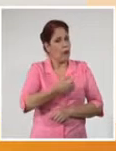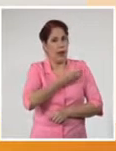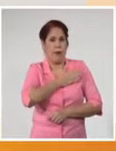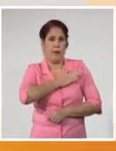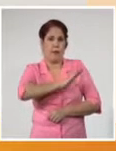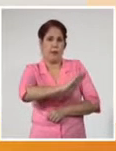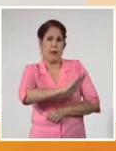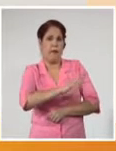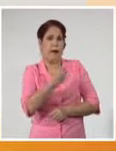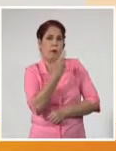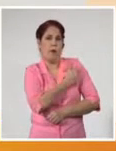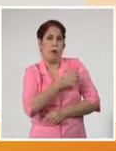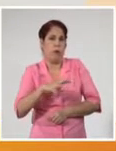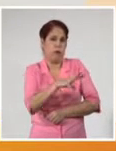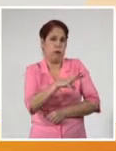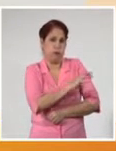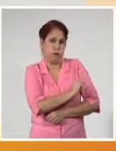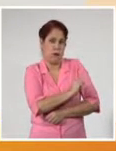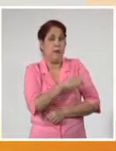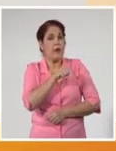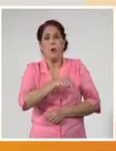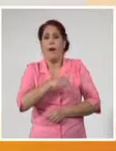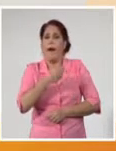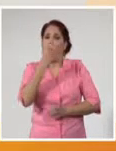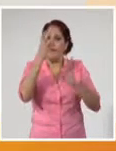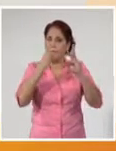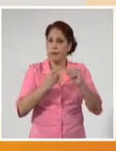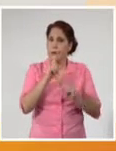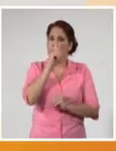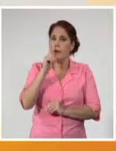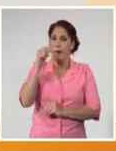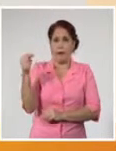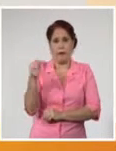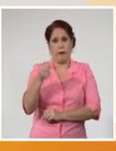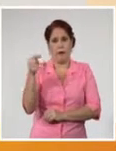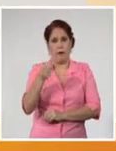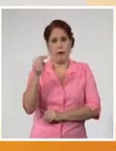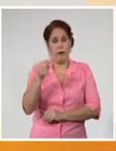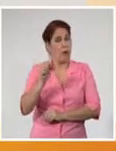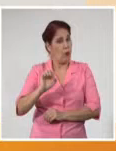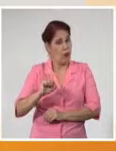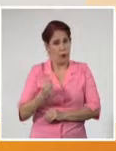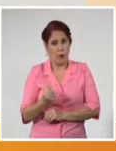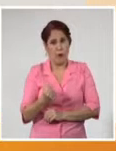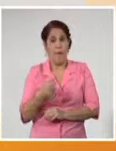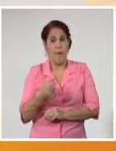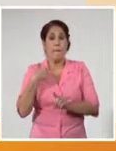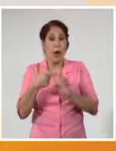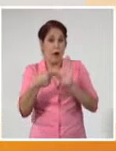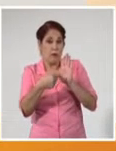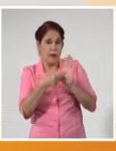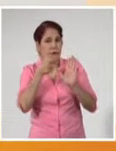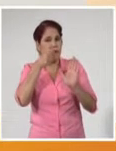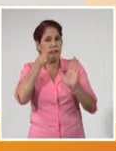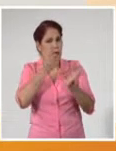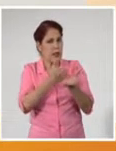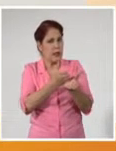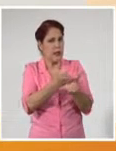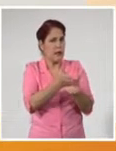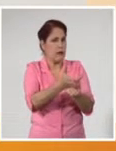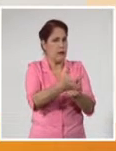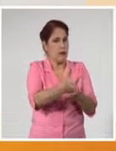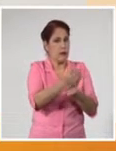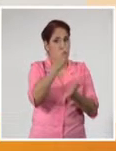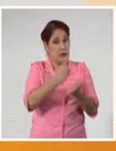de vacunación completo, mostrar el resultado negativo de un PCR y se incrementará la vigilancia aleatoria a